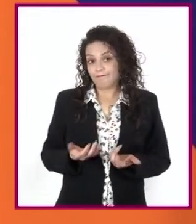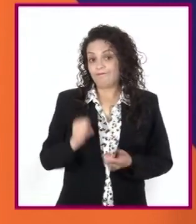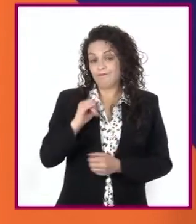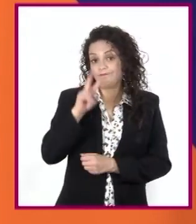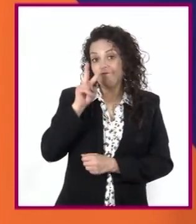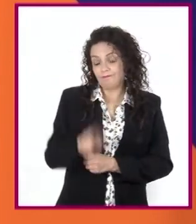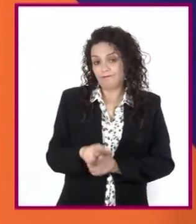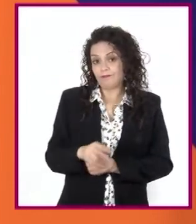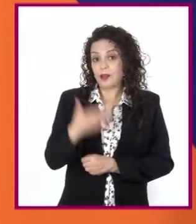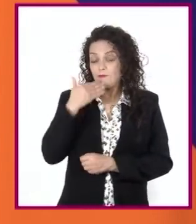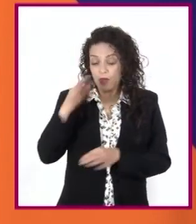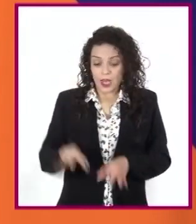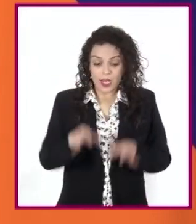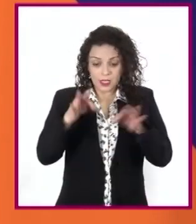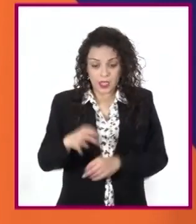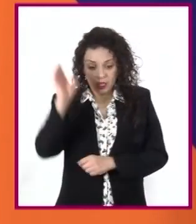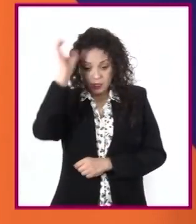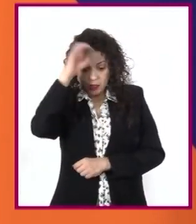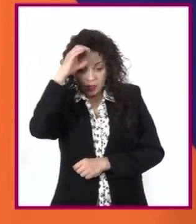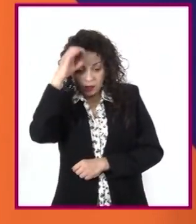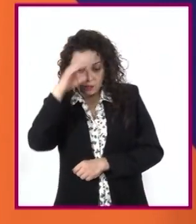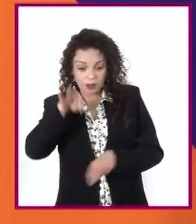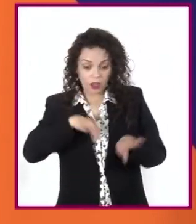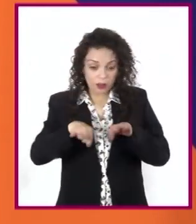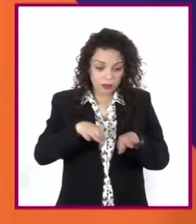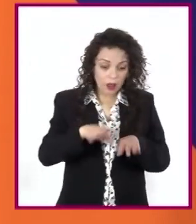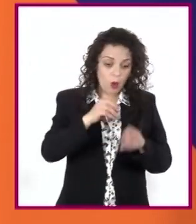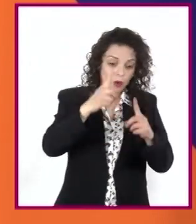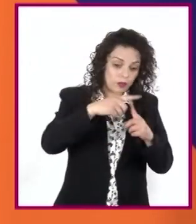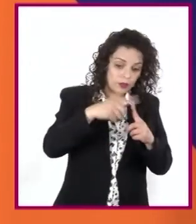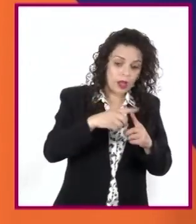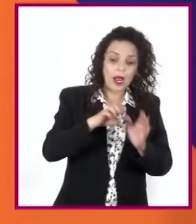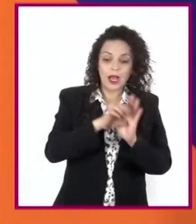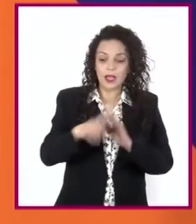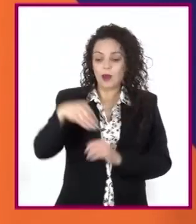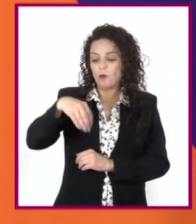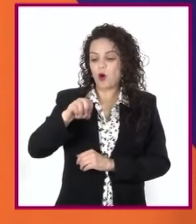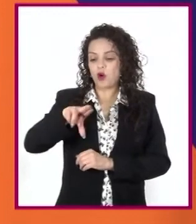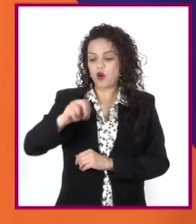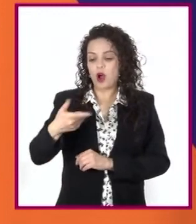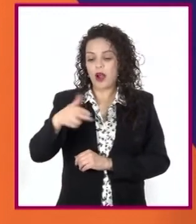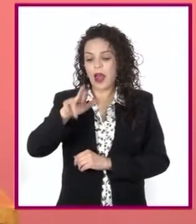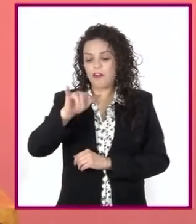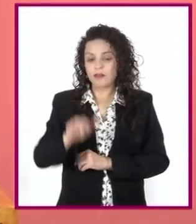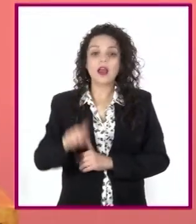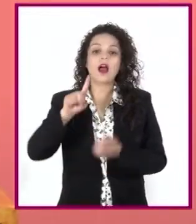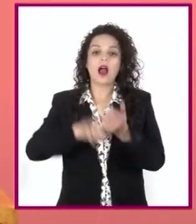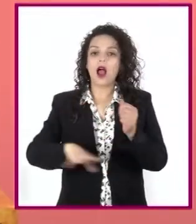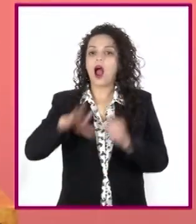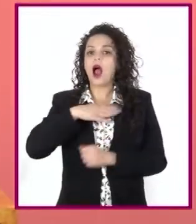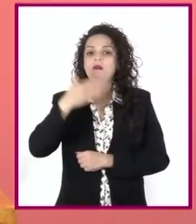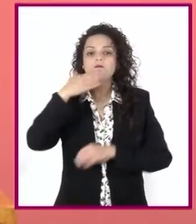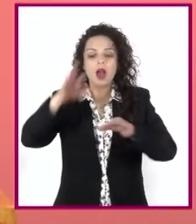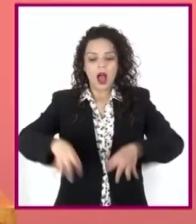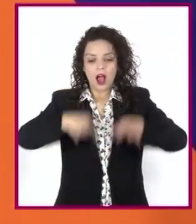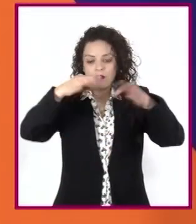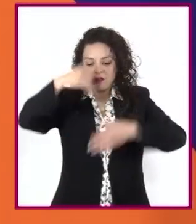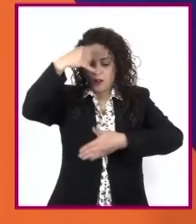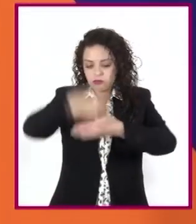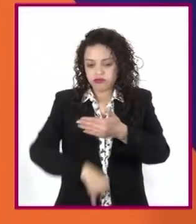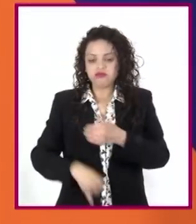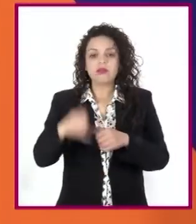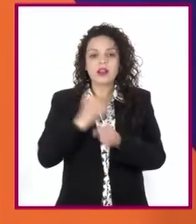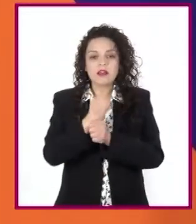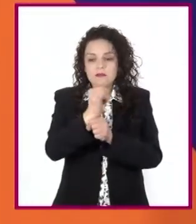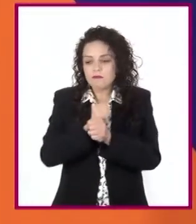Un buen trabajo científico, en este caso la monografía, es aquel que se encuentra bien documentado. El correcto uso de las